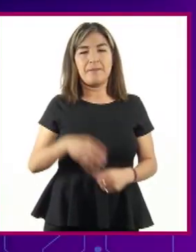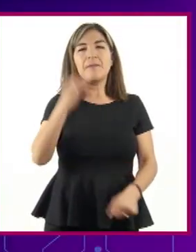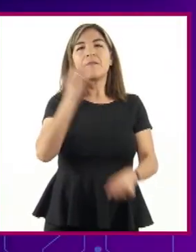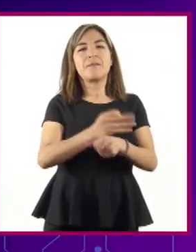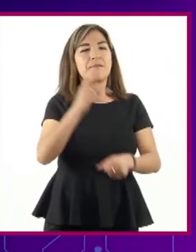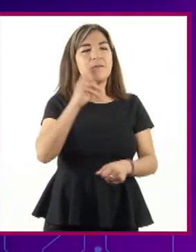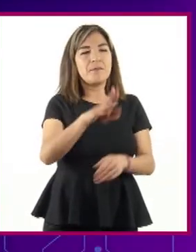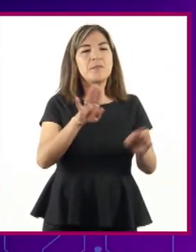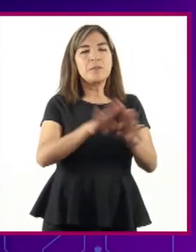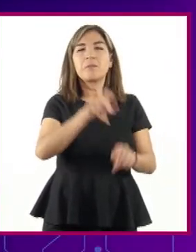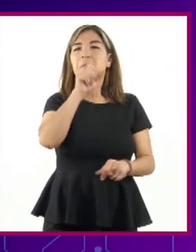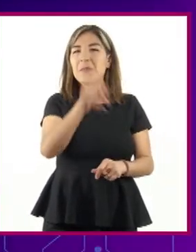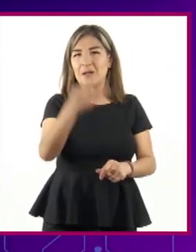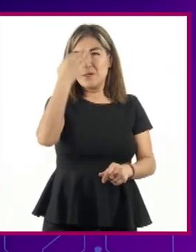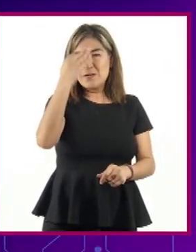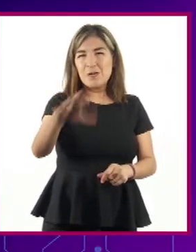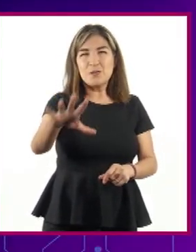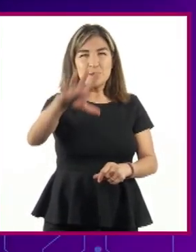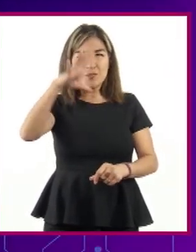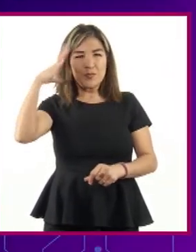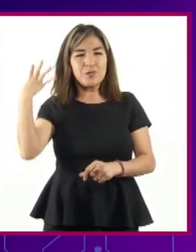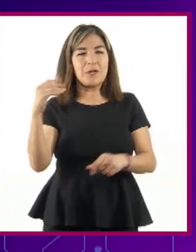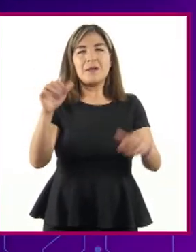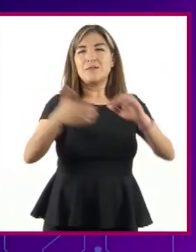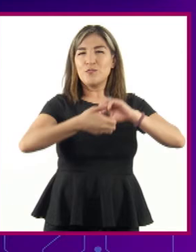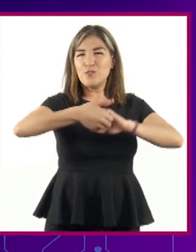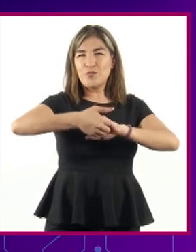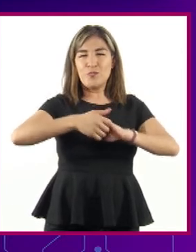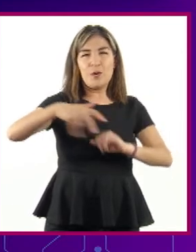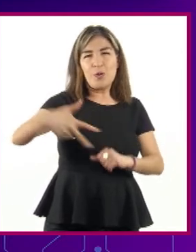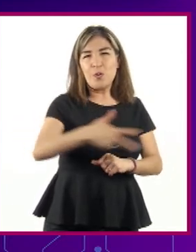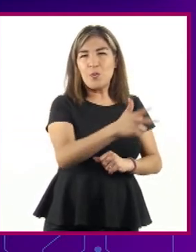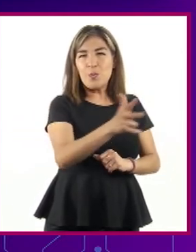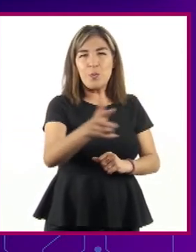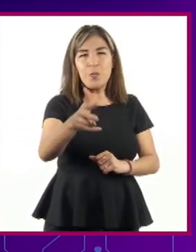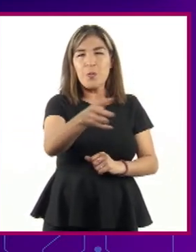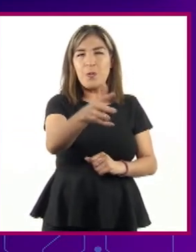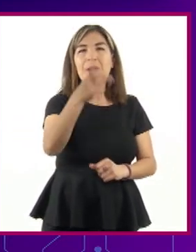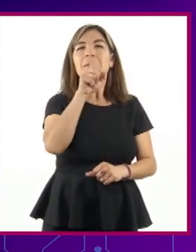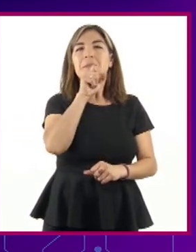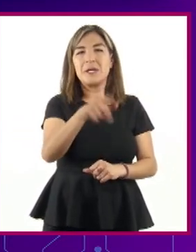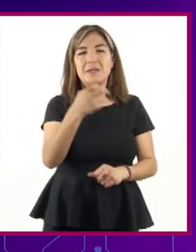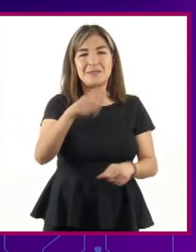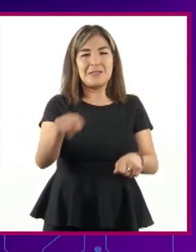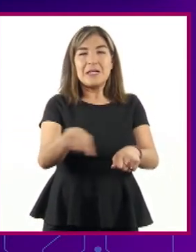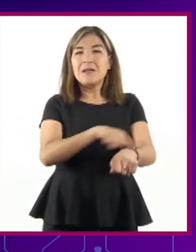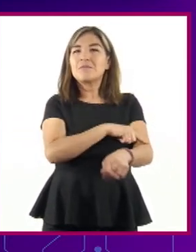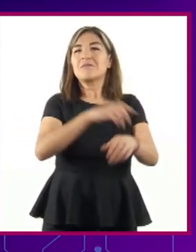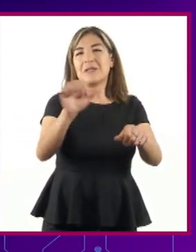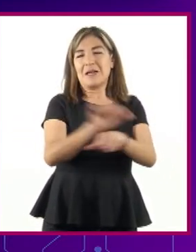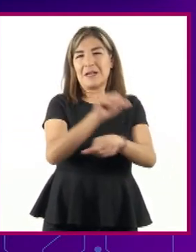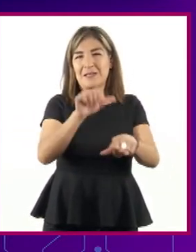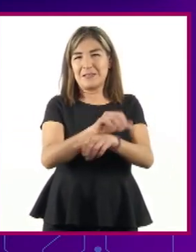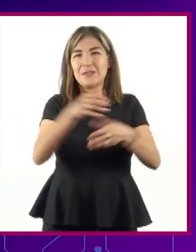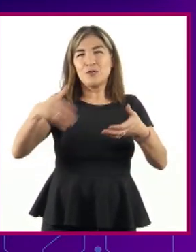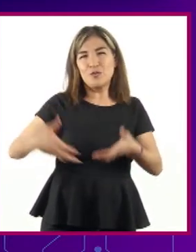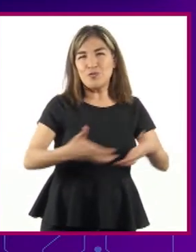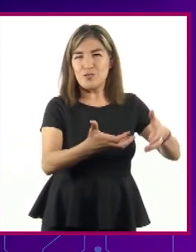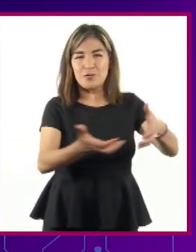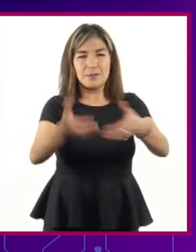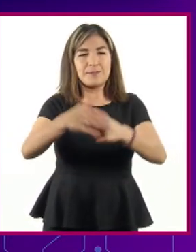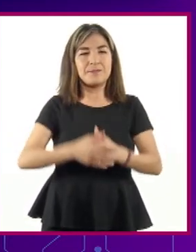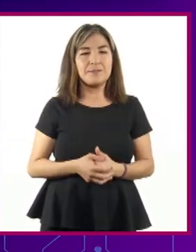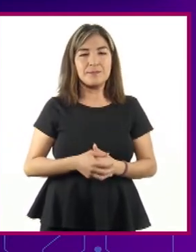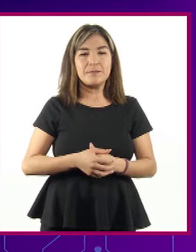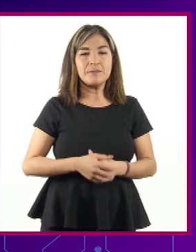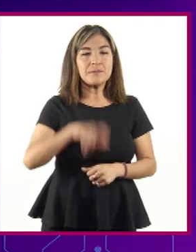la misma velocidad durante cierto periodo de tiempo en su recorrido a lo largo de una carretera, desplazándose a